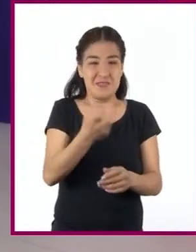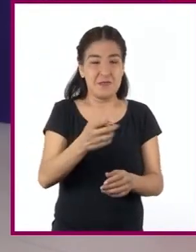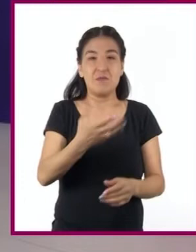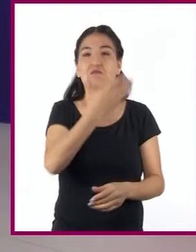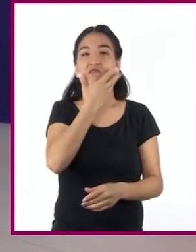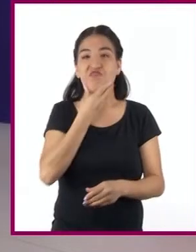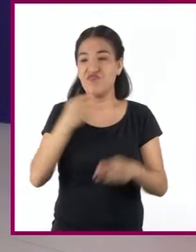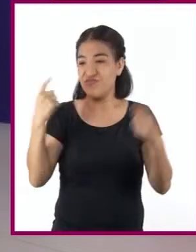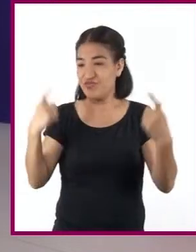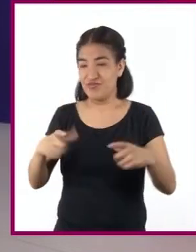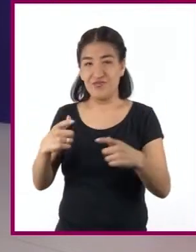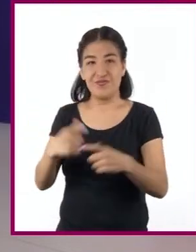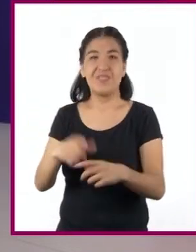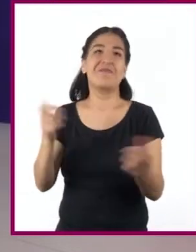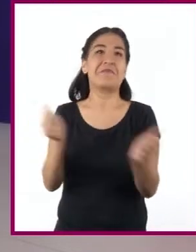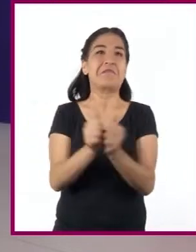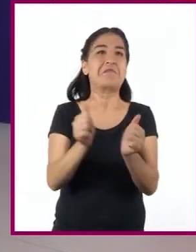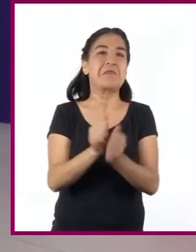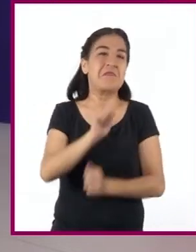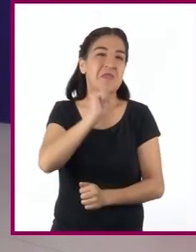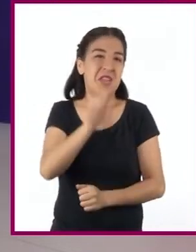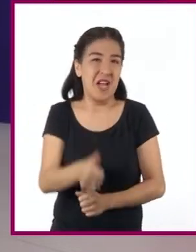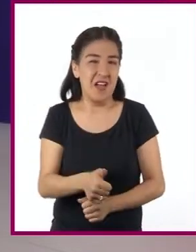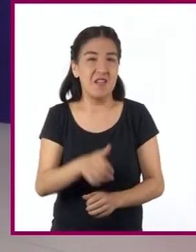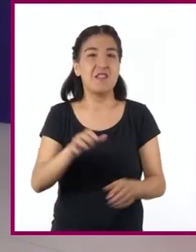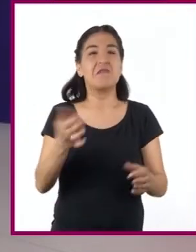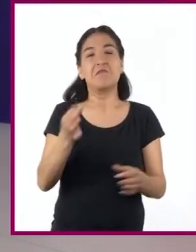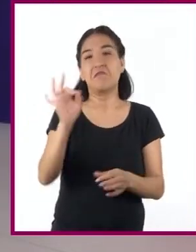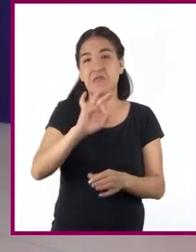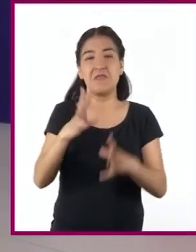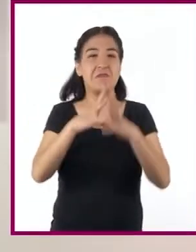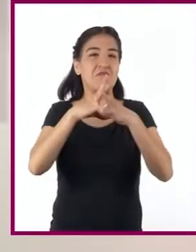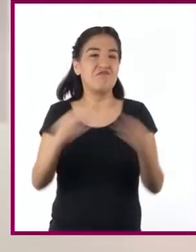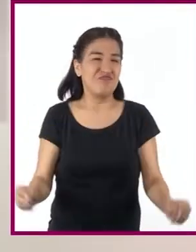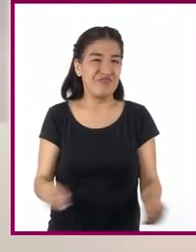machos con los cuales reproducirse, o desaparecen por completo.